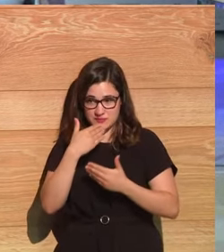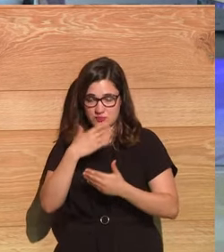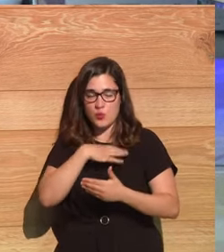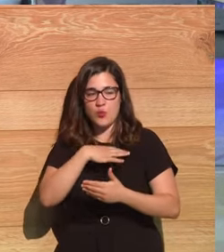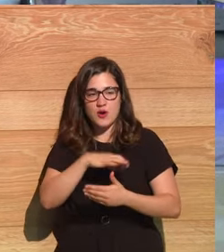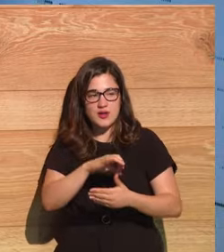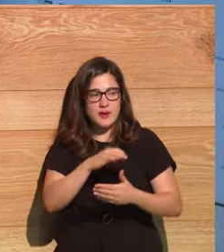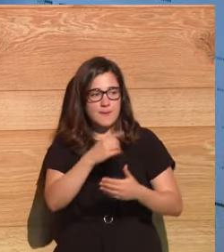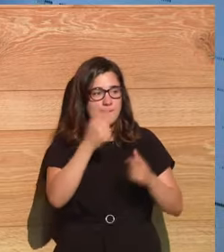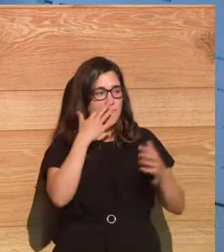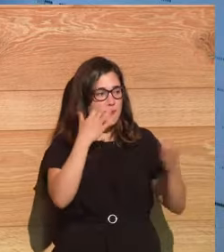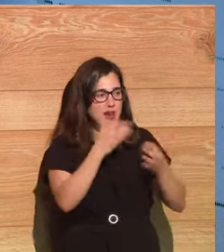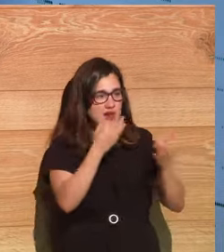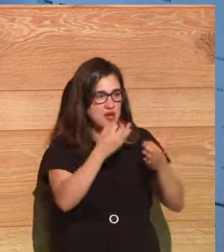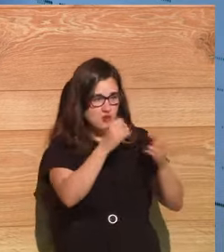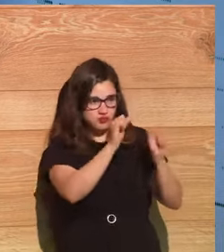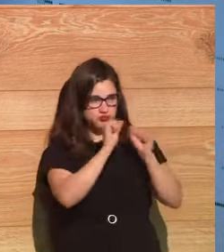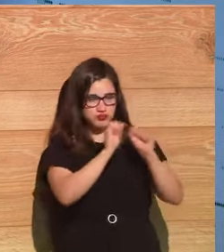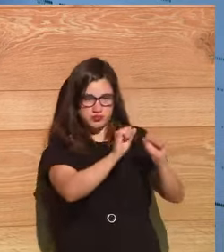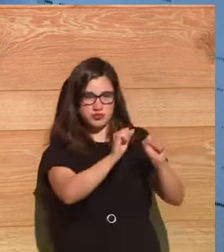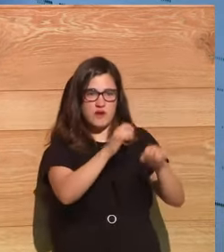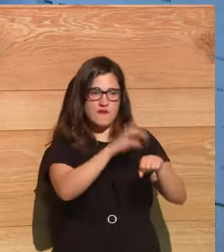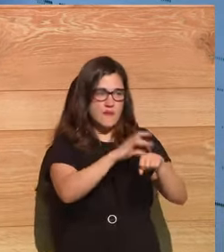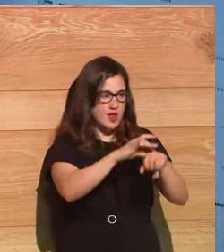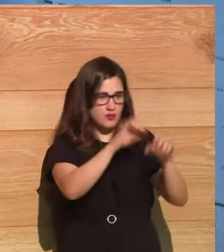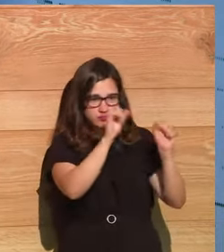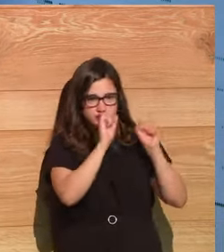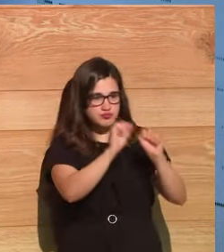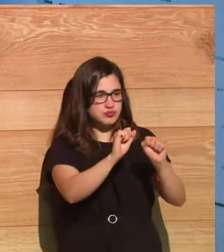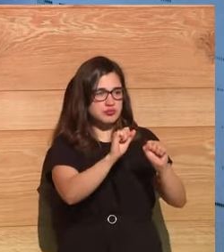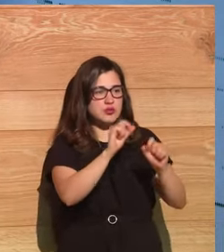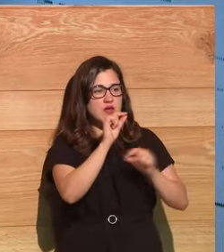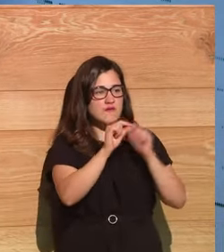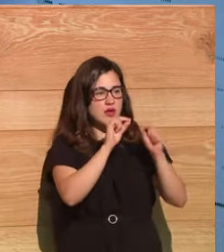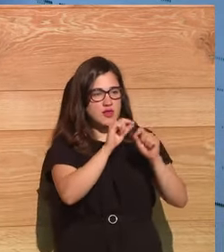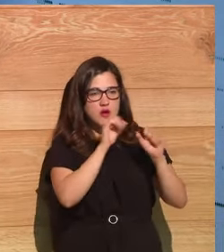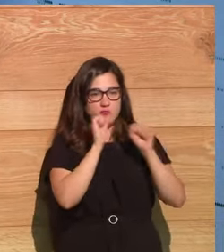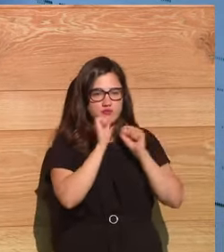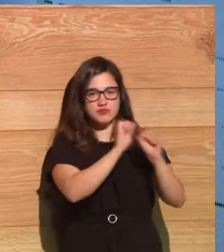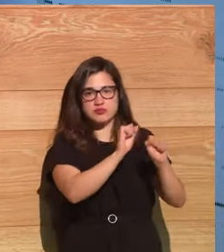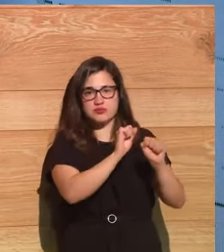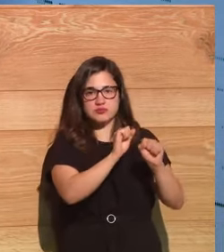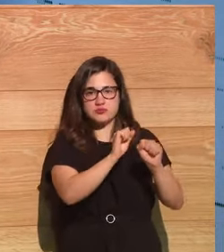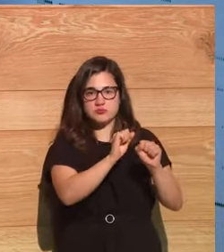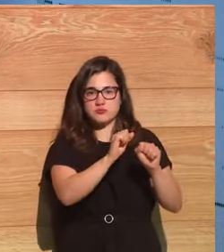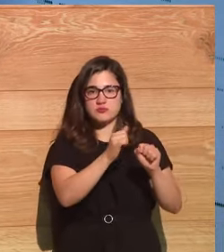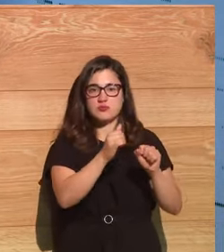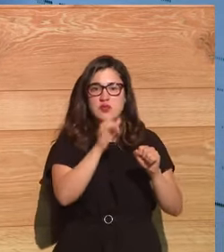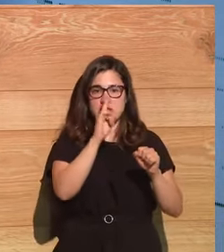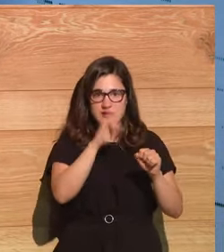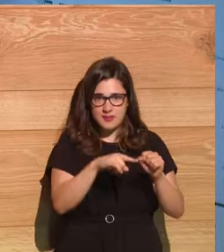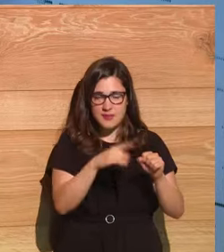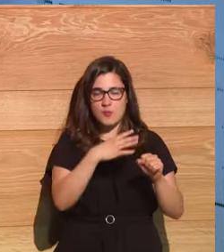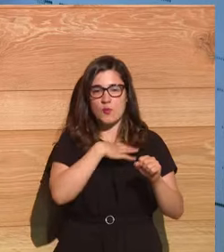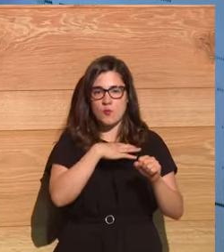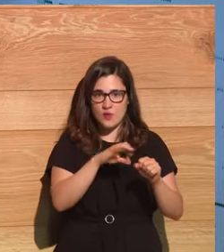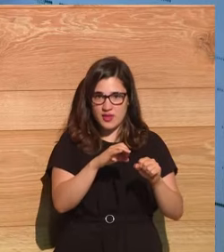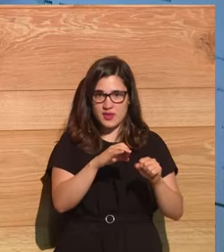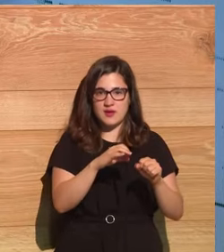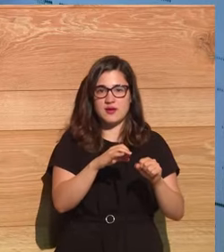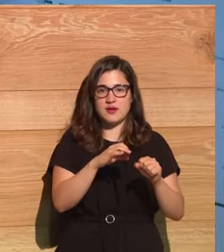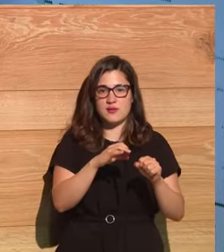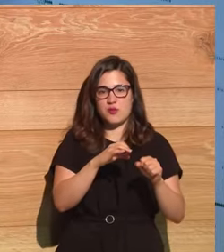un peligro, de una enfermedad, una infección, tratar una neumonía, sino que nos permite hacer algo que también es muy